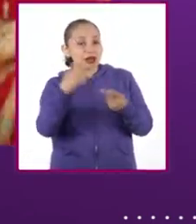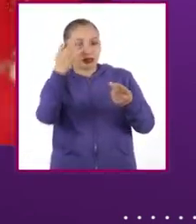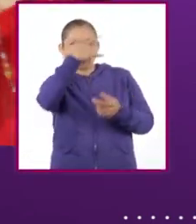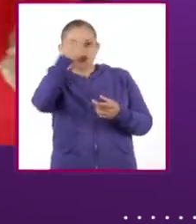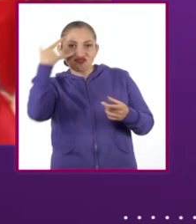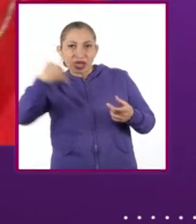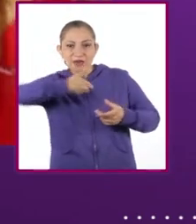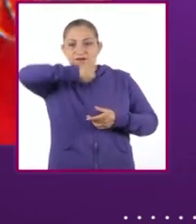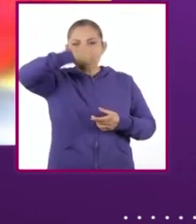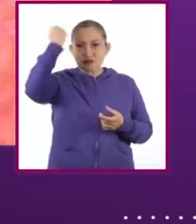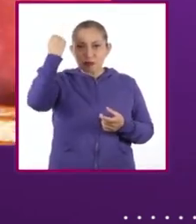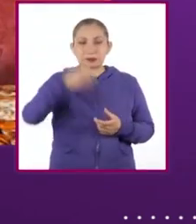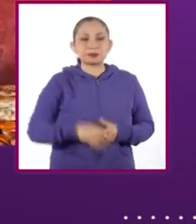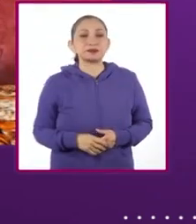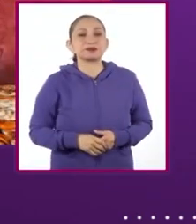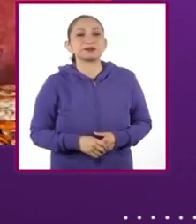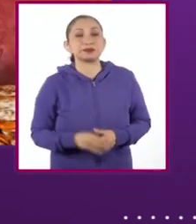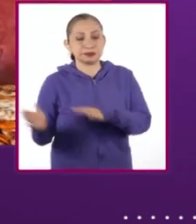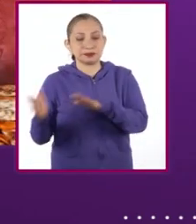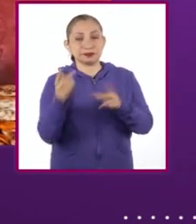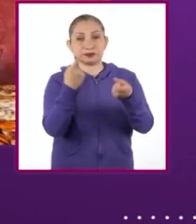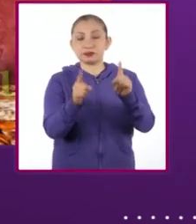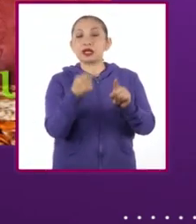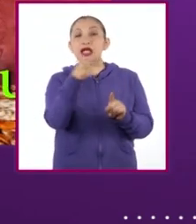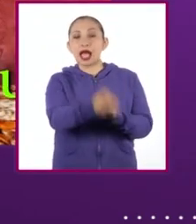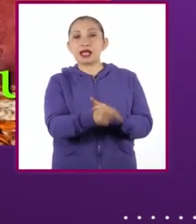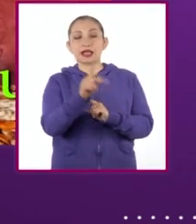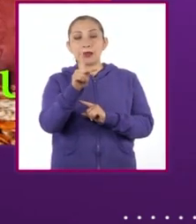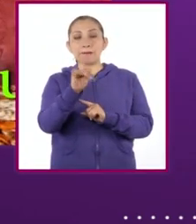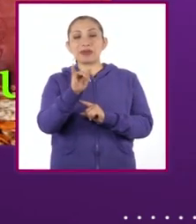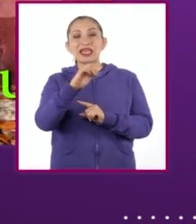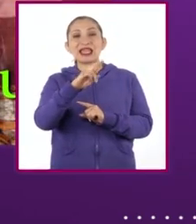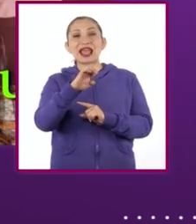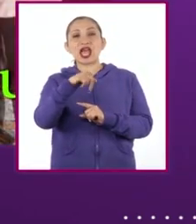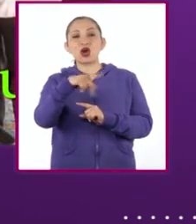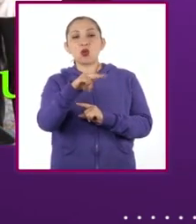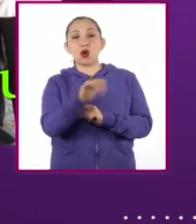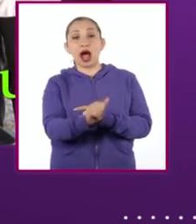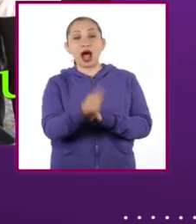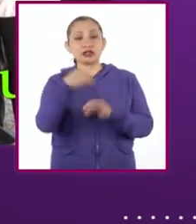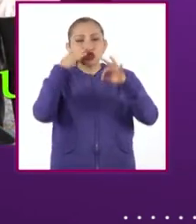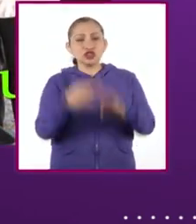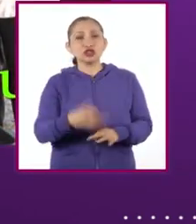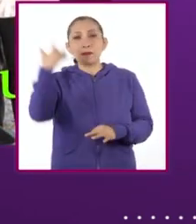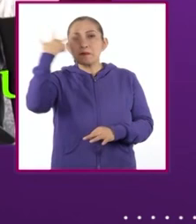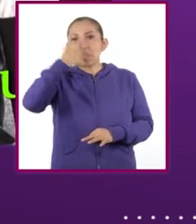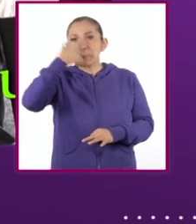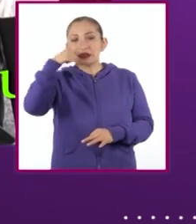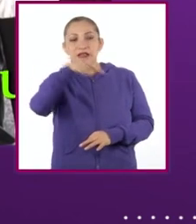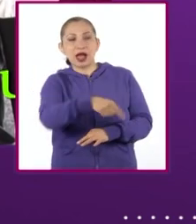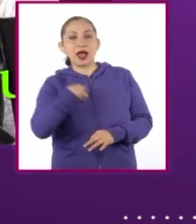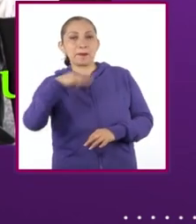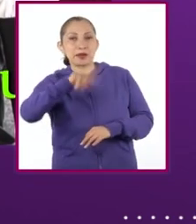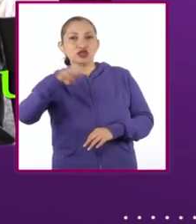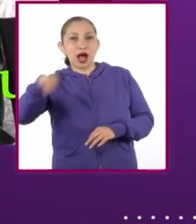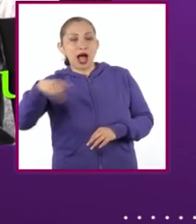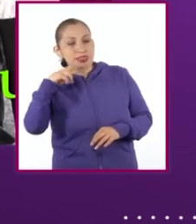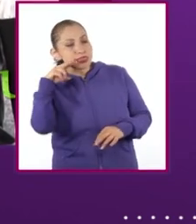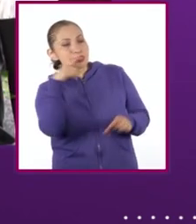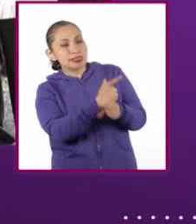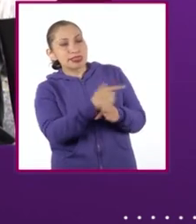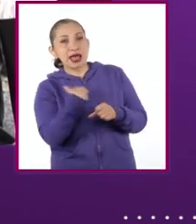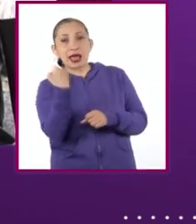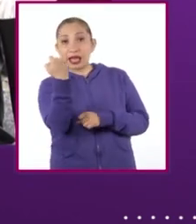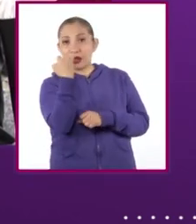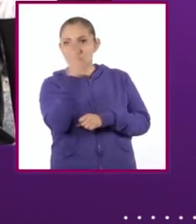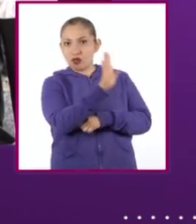disfraces y máscaras. En la música destaca la pirecua, canto tradicional purépecha de Michoacán, que se interpreta tanto en